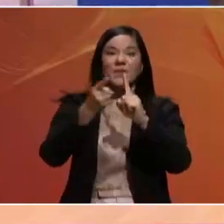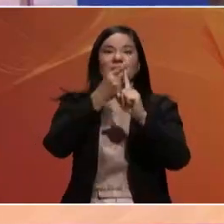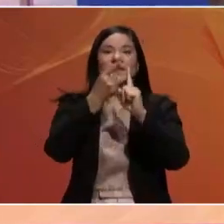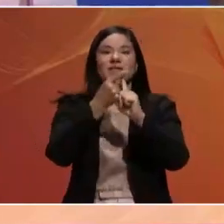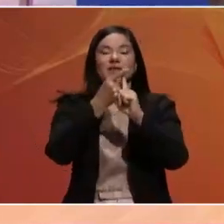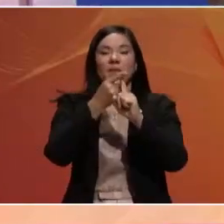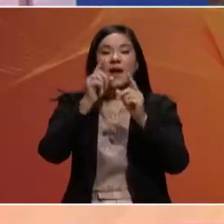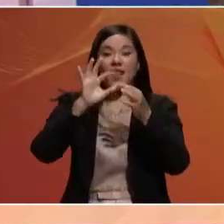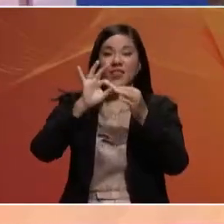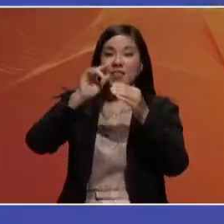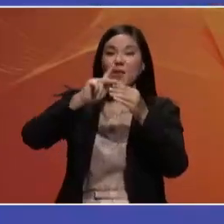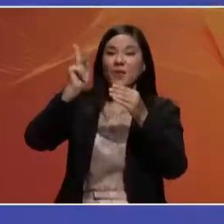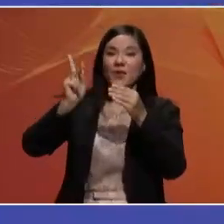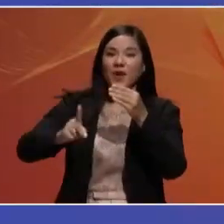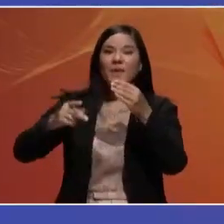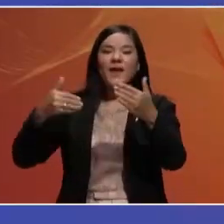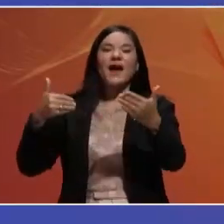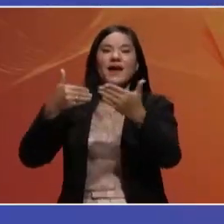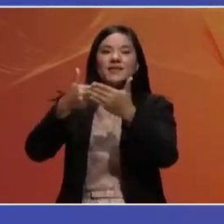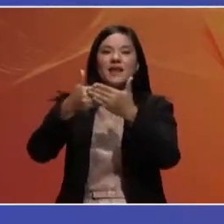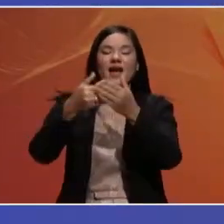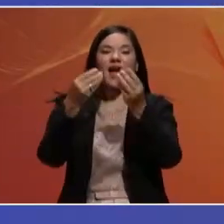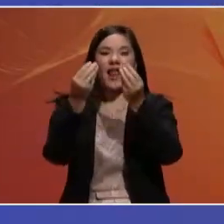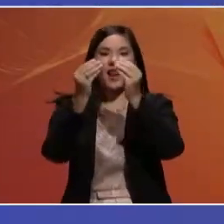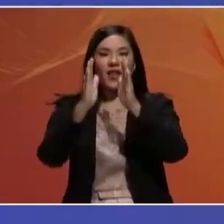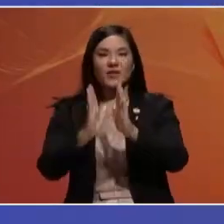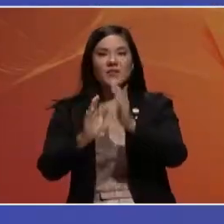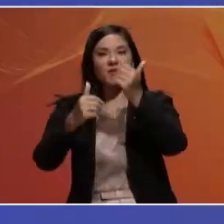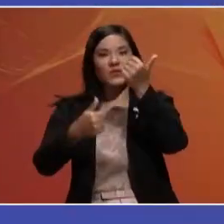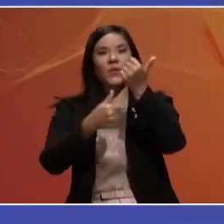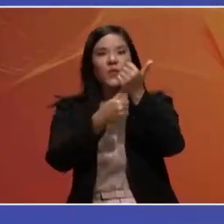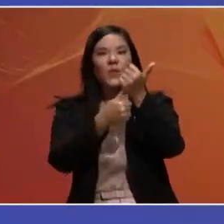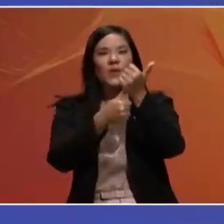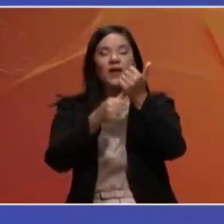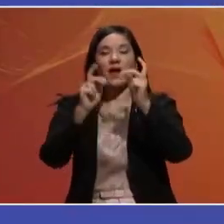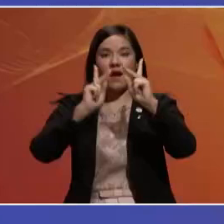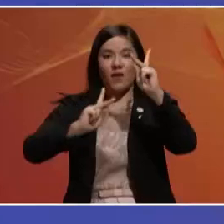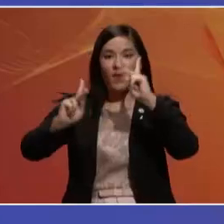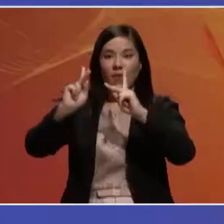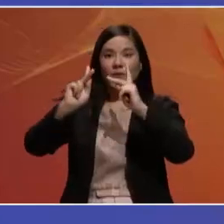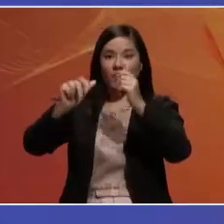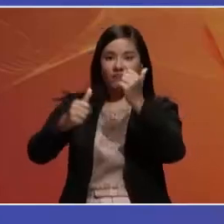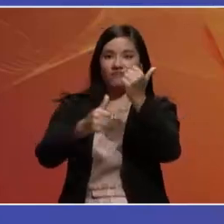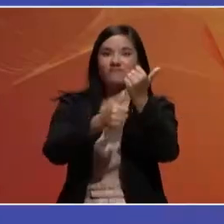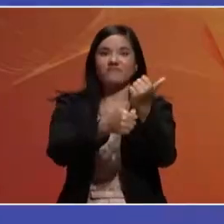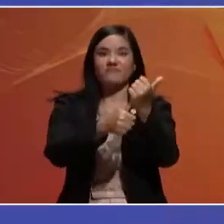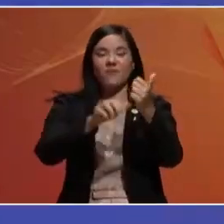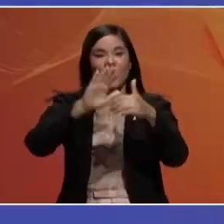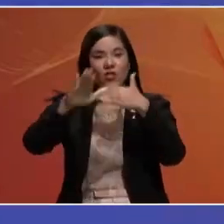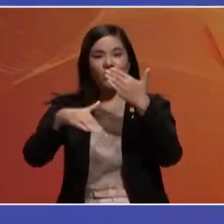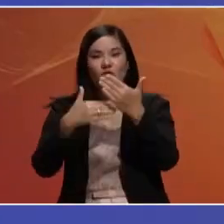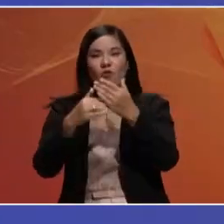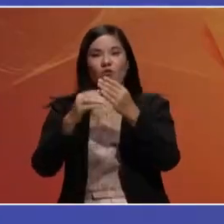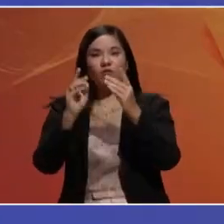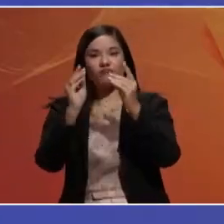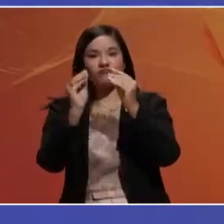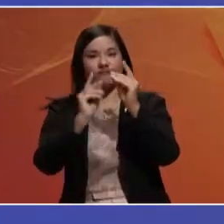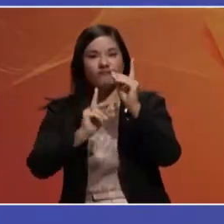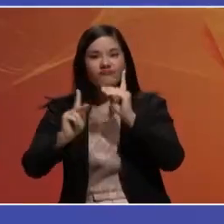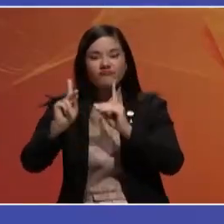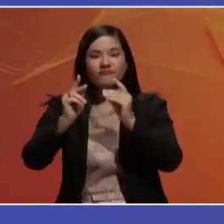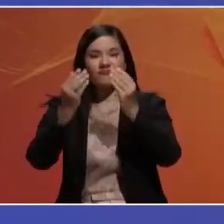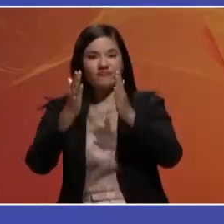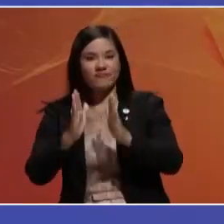de este programa, acercar la administración pública, la función pública, al público en general y a todos los servidores públicos que también tienen